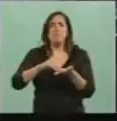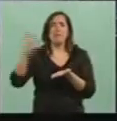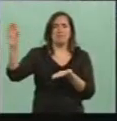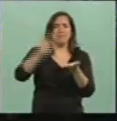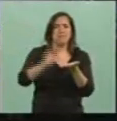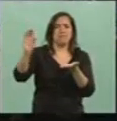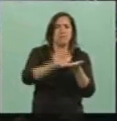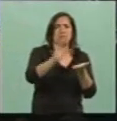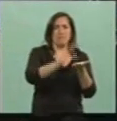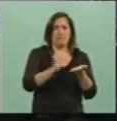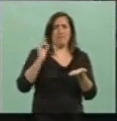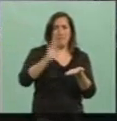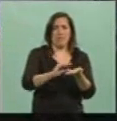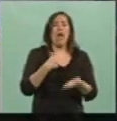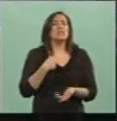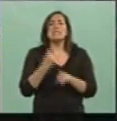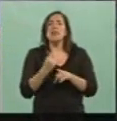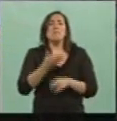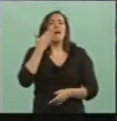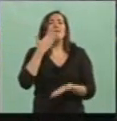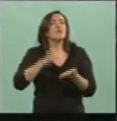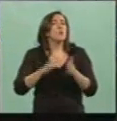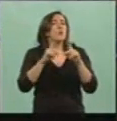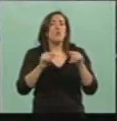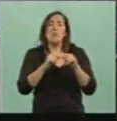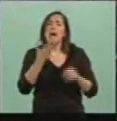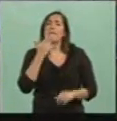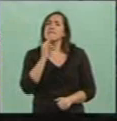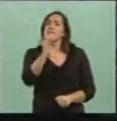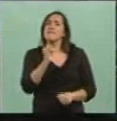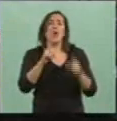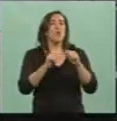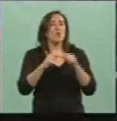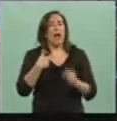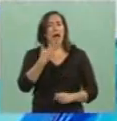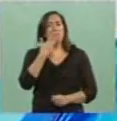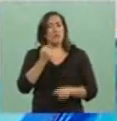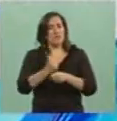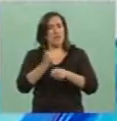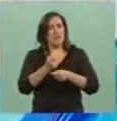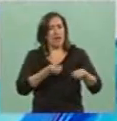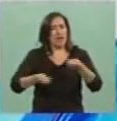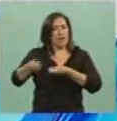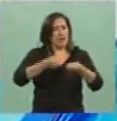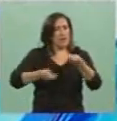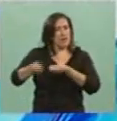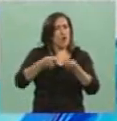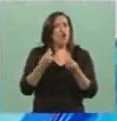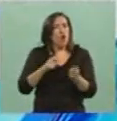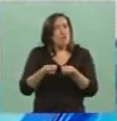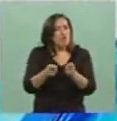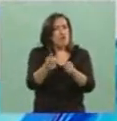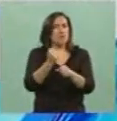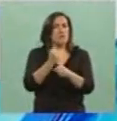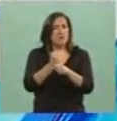eso me gusta hablar con números. Yo cuando hablo de números porque a mí me gusta mucho administrar y gestionar. Tuve maestro para esto, un